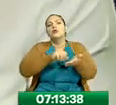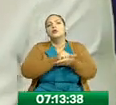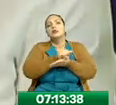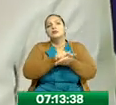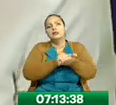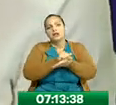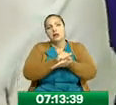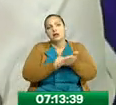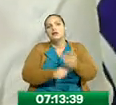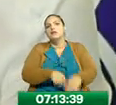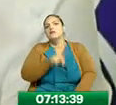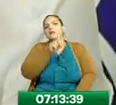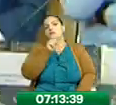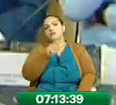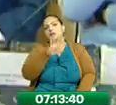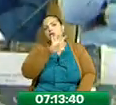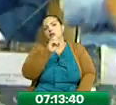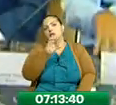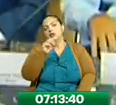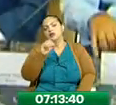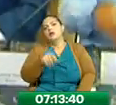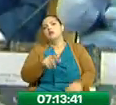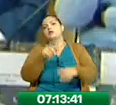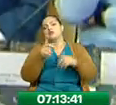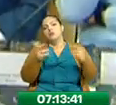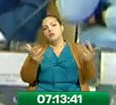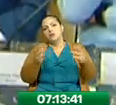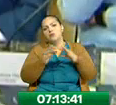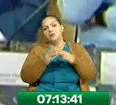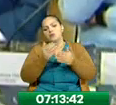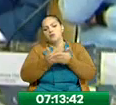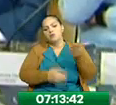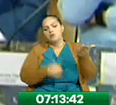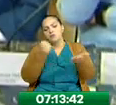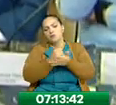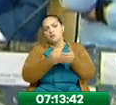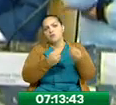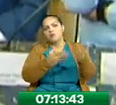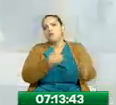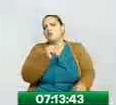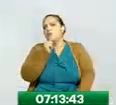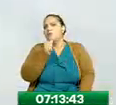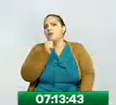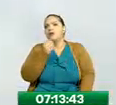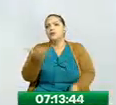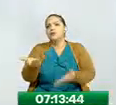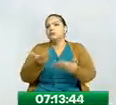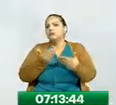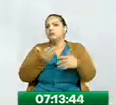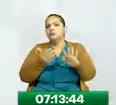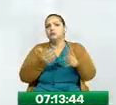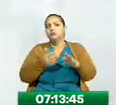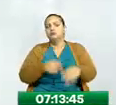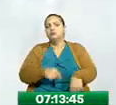la otra información se la quedaron ellos. Informó José Morales. Son